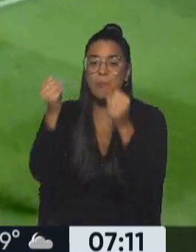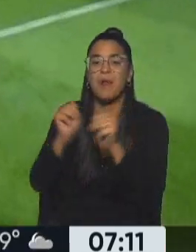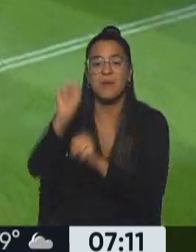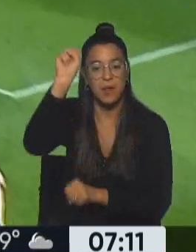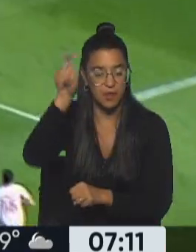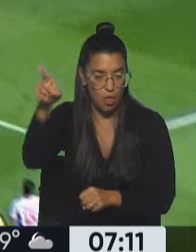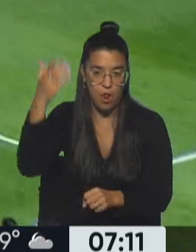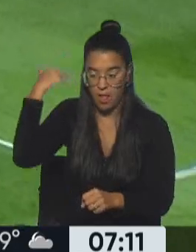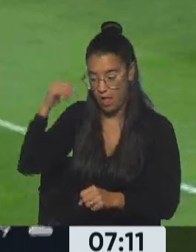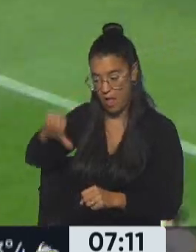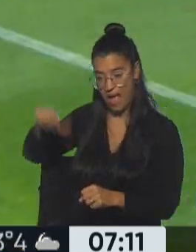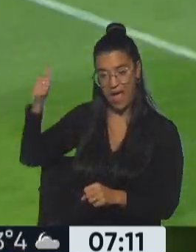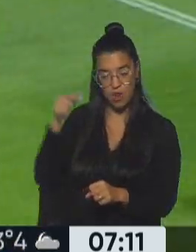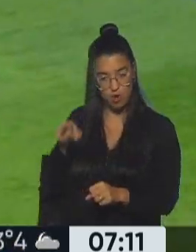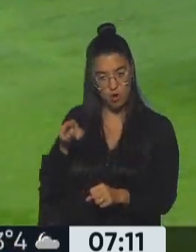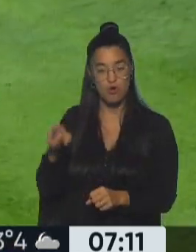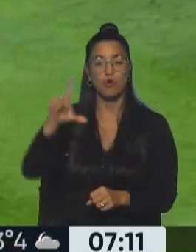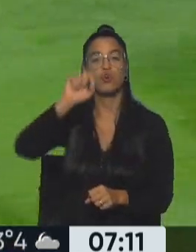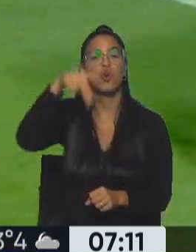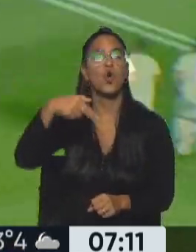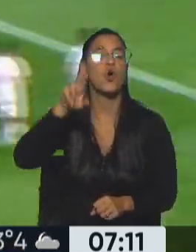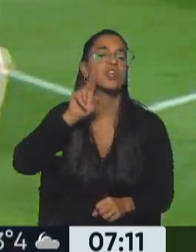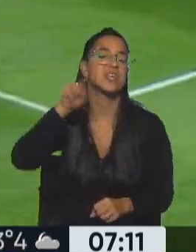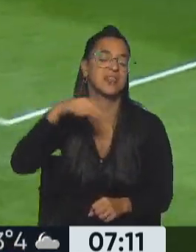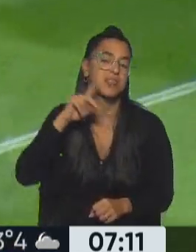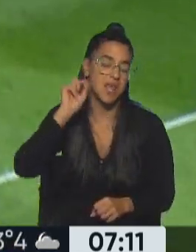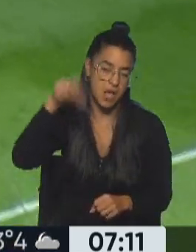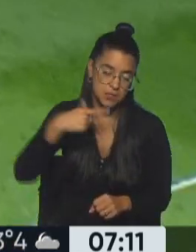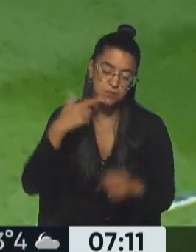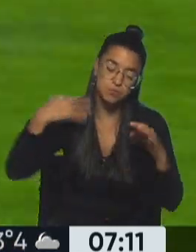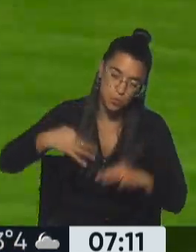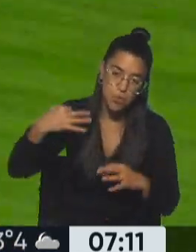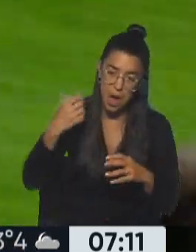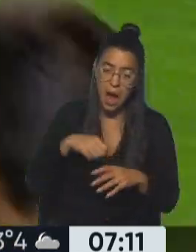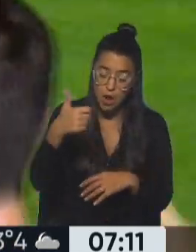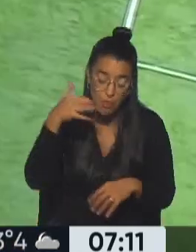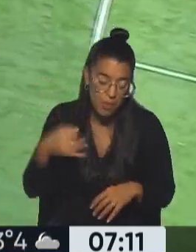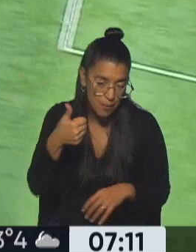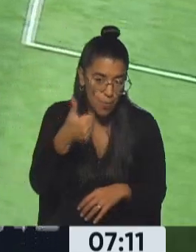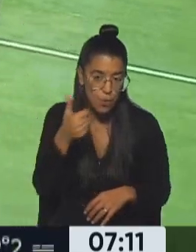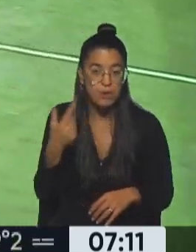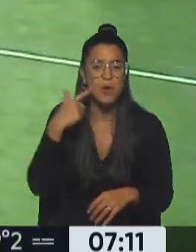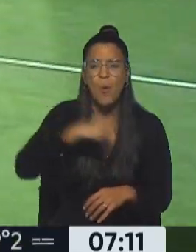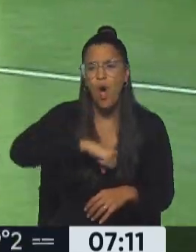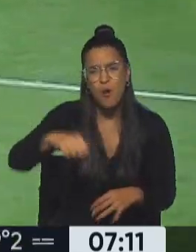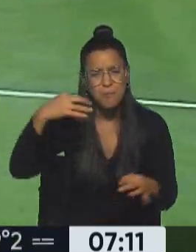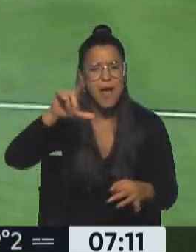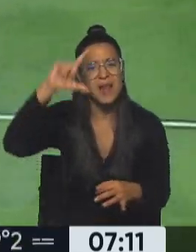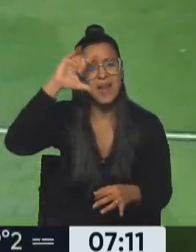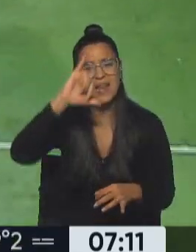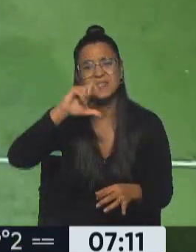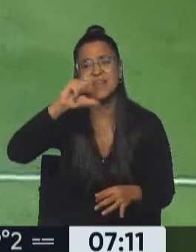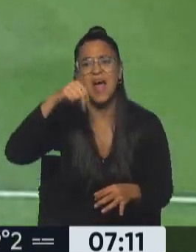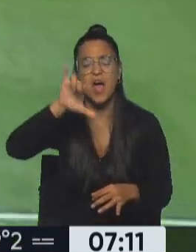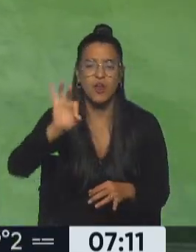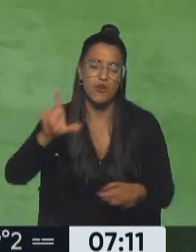y viene de una gran victoria ante Corinthians. Bien elaborada y ganó realmente muy bien. Mirá esta bomba otra vez del Escano, la gran